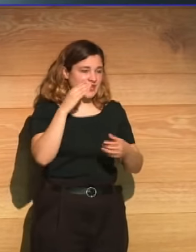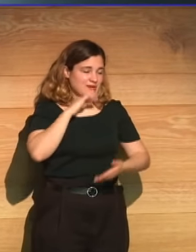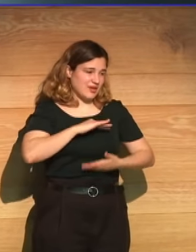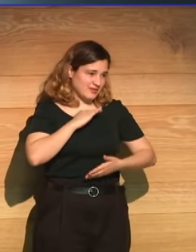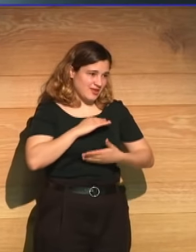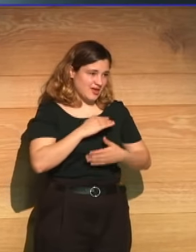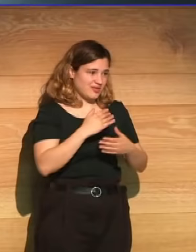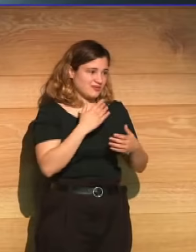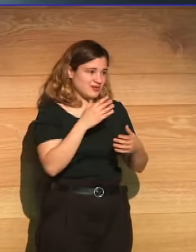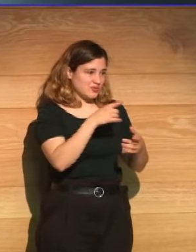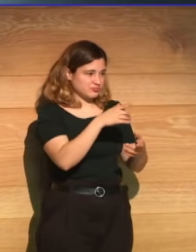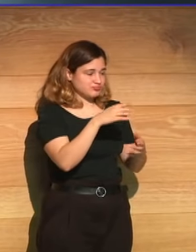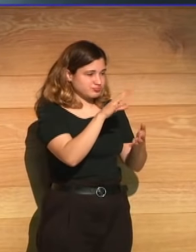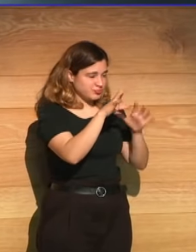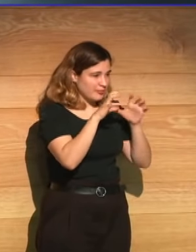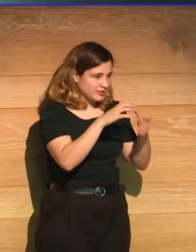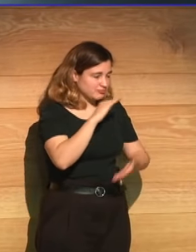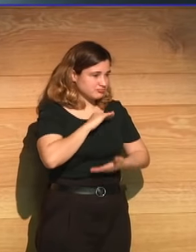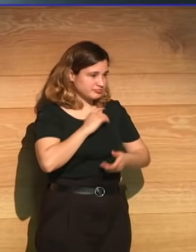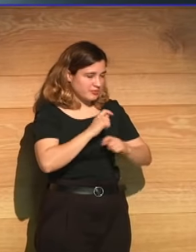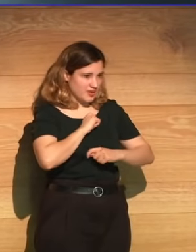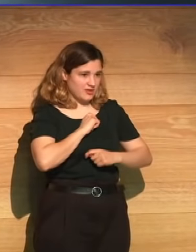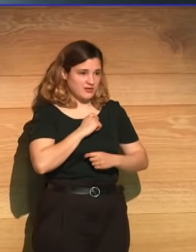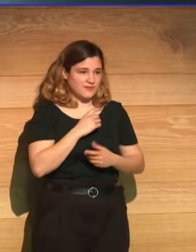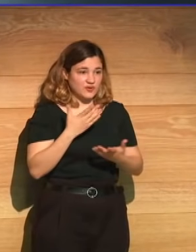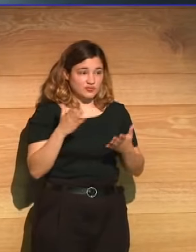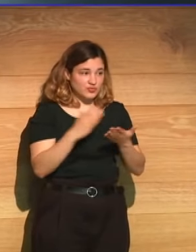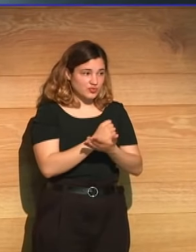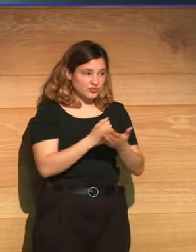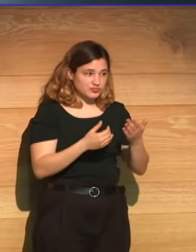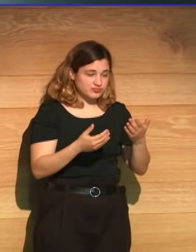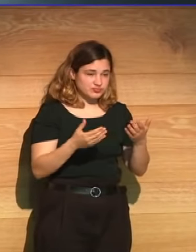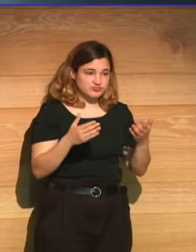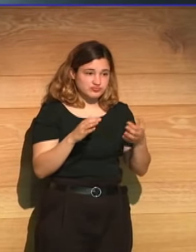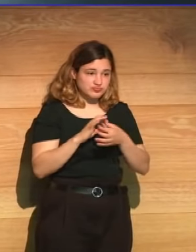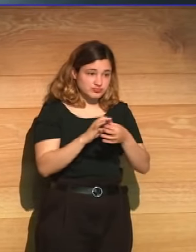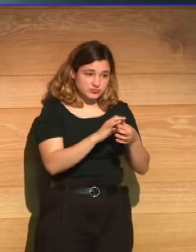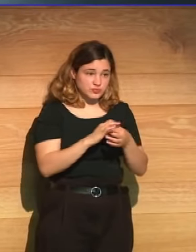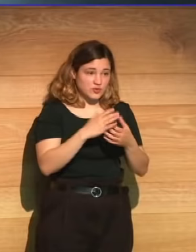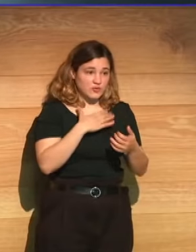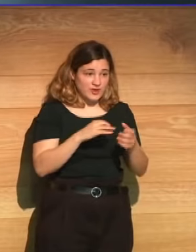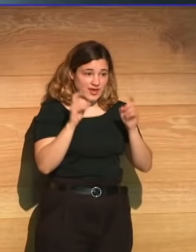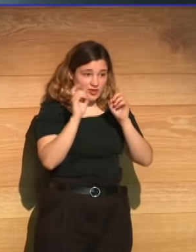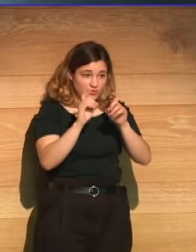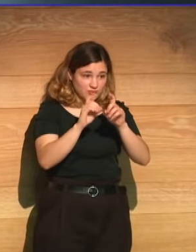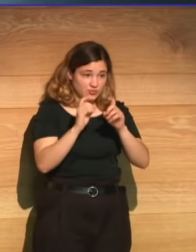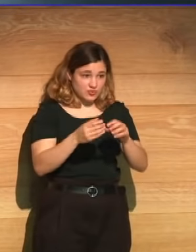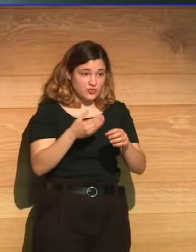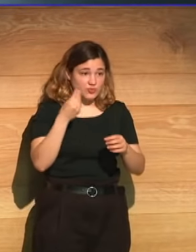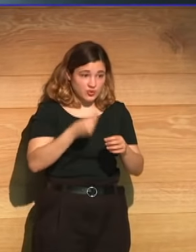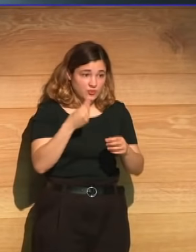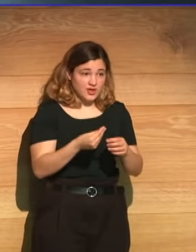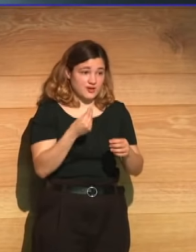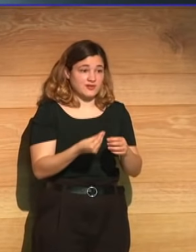a las que da acceso. Y además todo ello combinado se puede generar una pedagogía muy especial utilizando tecnología y las competencias